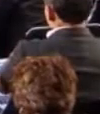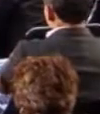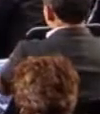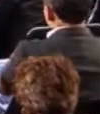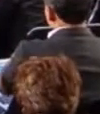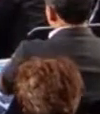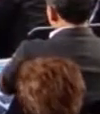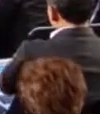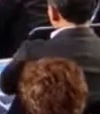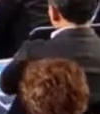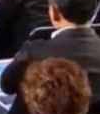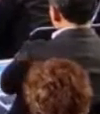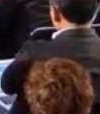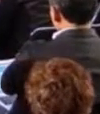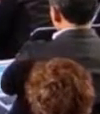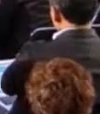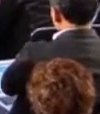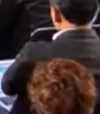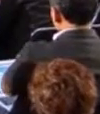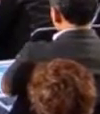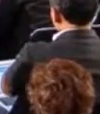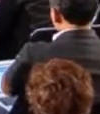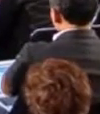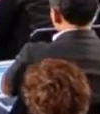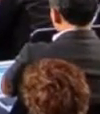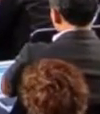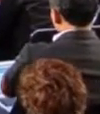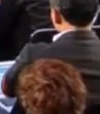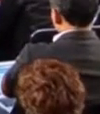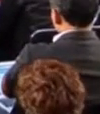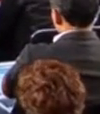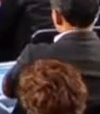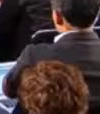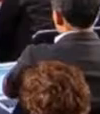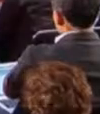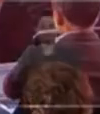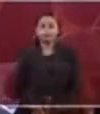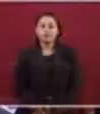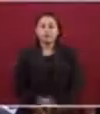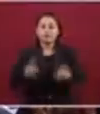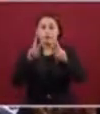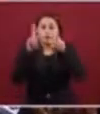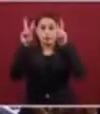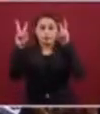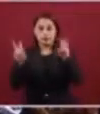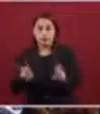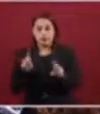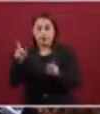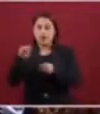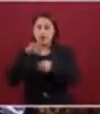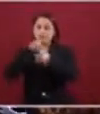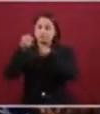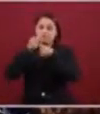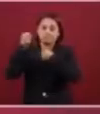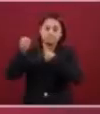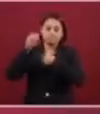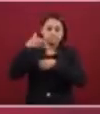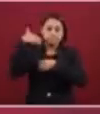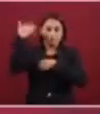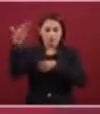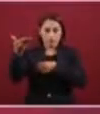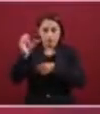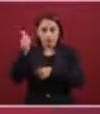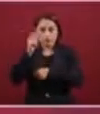gracias. Gracias. Mira, el tema de los ex corresponsales, tengo que decir que no me tocó a mí. Ellos